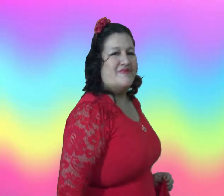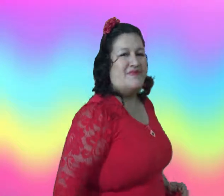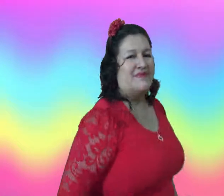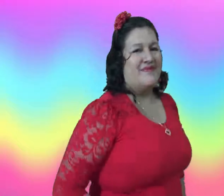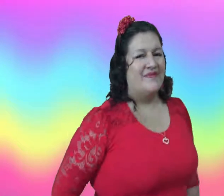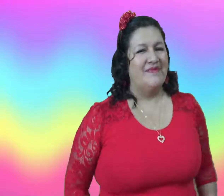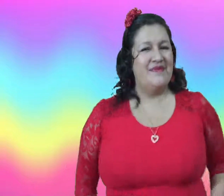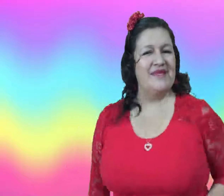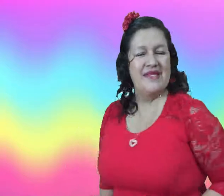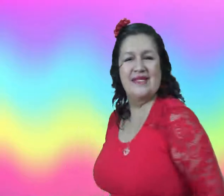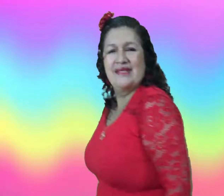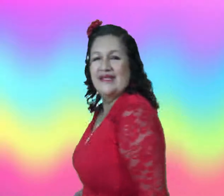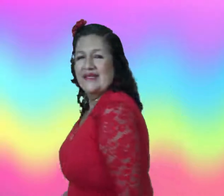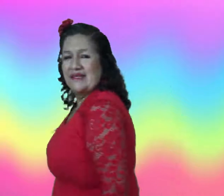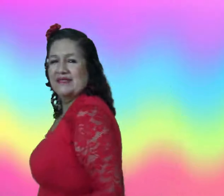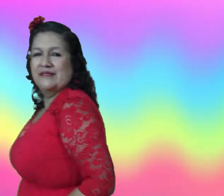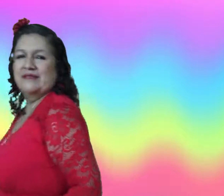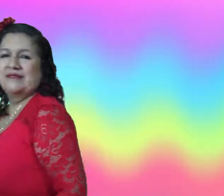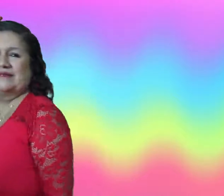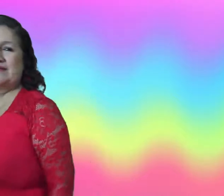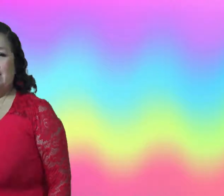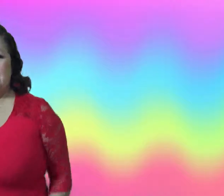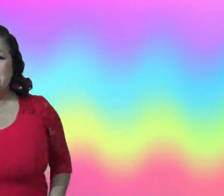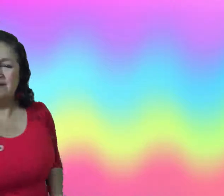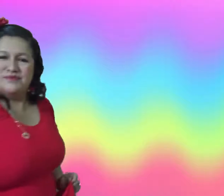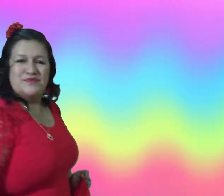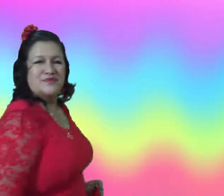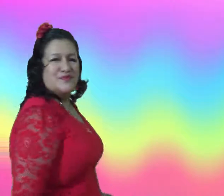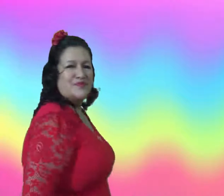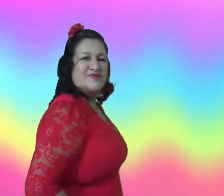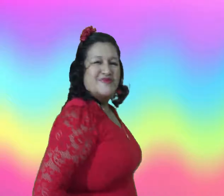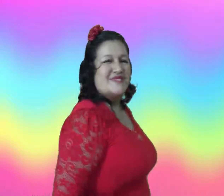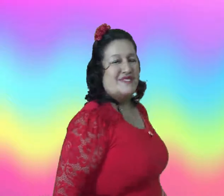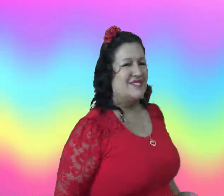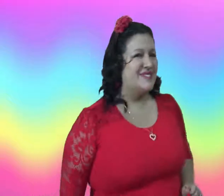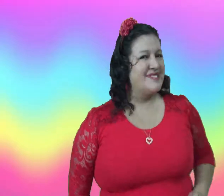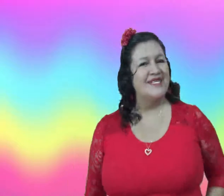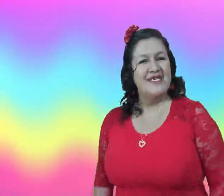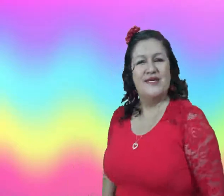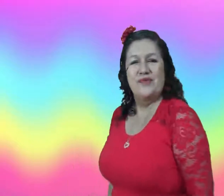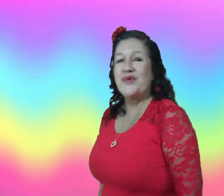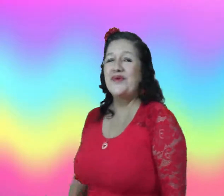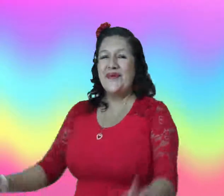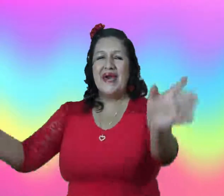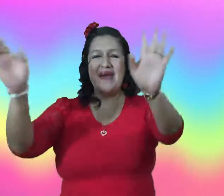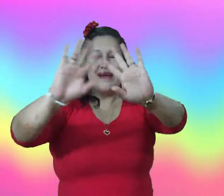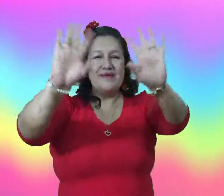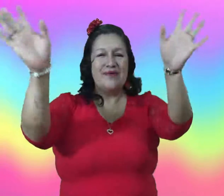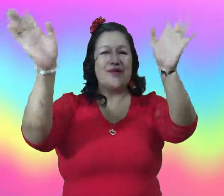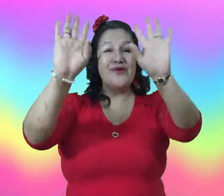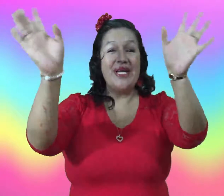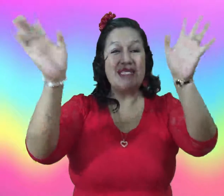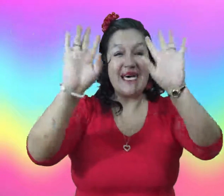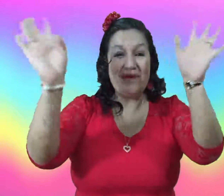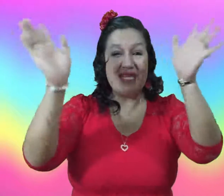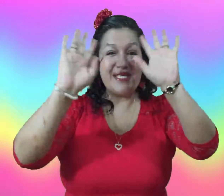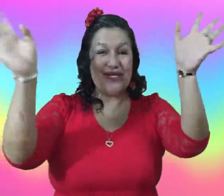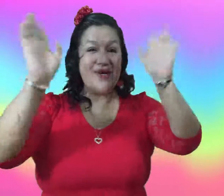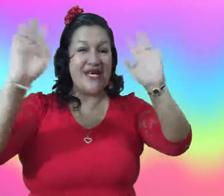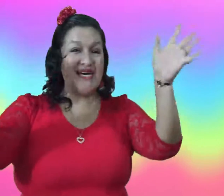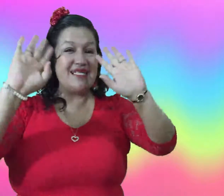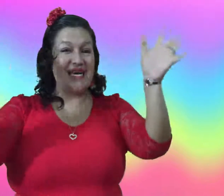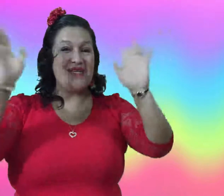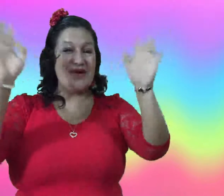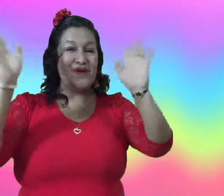muy feliz. Yo crezco cada día y cada día falta menos. ¡Pura ser